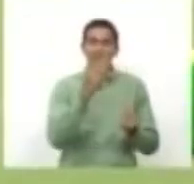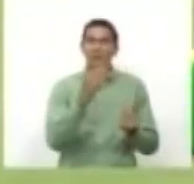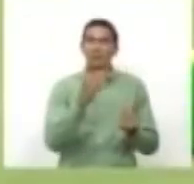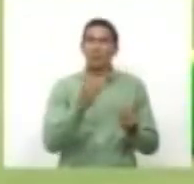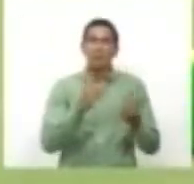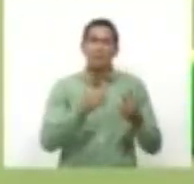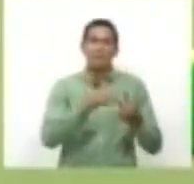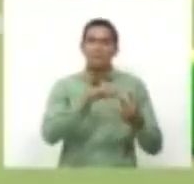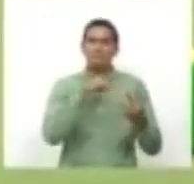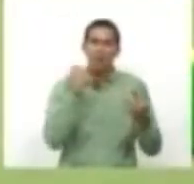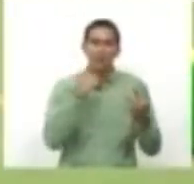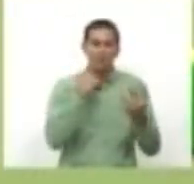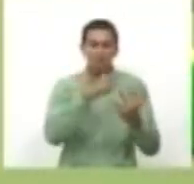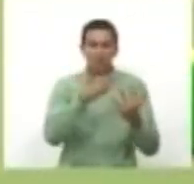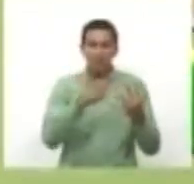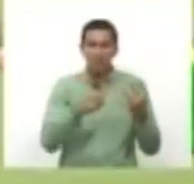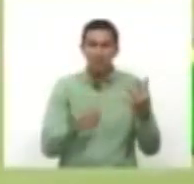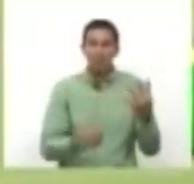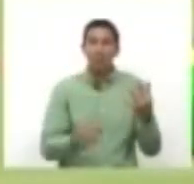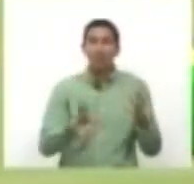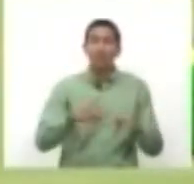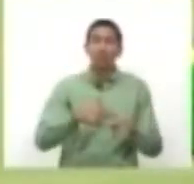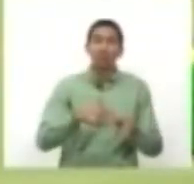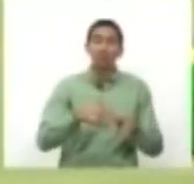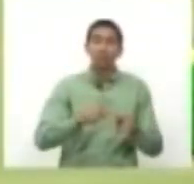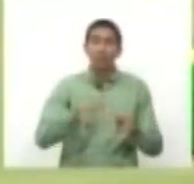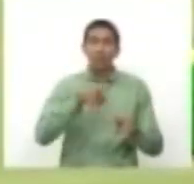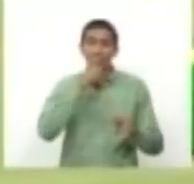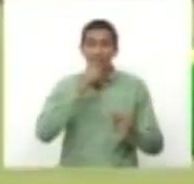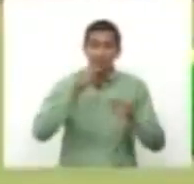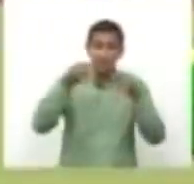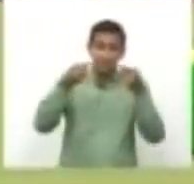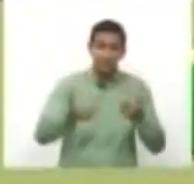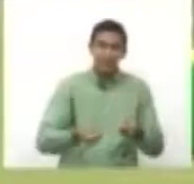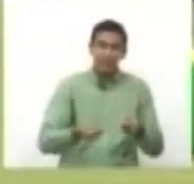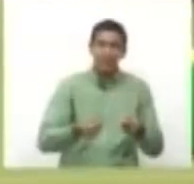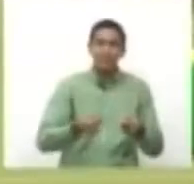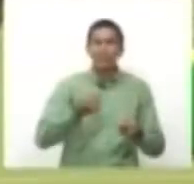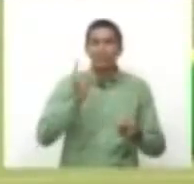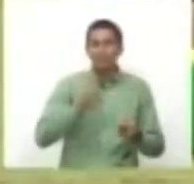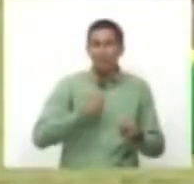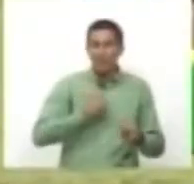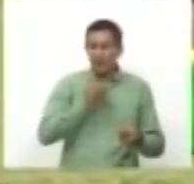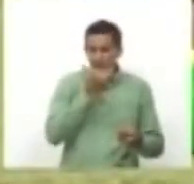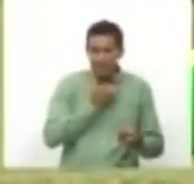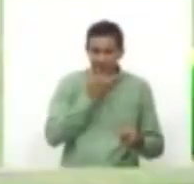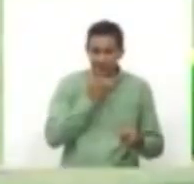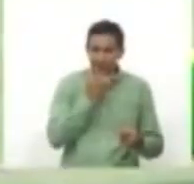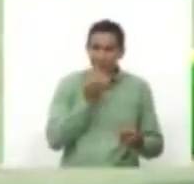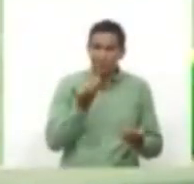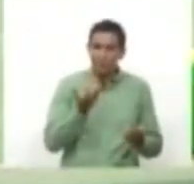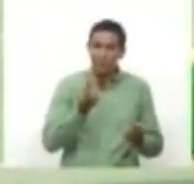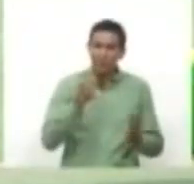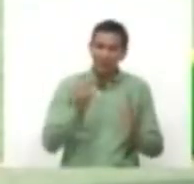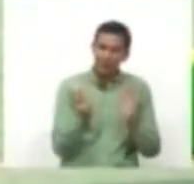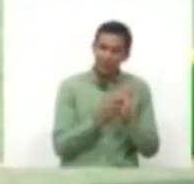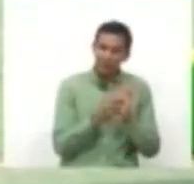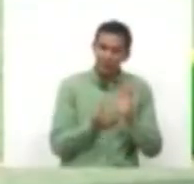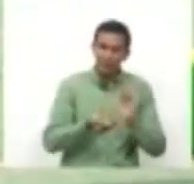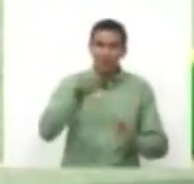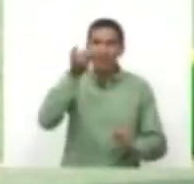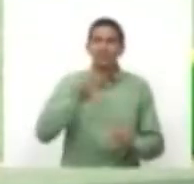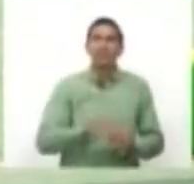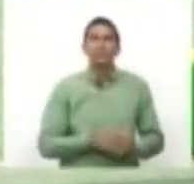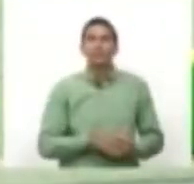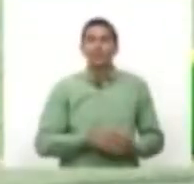ganar y espera este sábado ante Once Caldas corregir los errores que le han costado puntos. Uno tiene que estar 100% concentrado